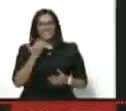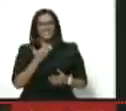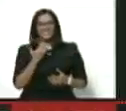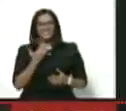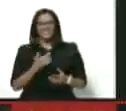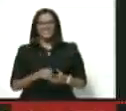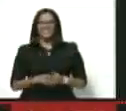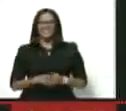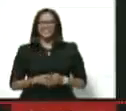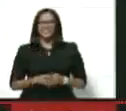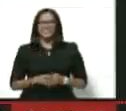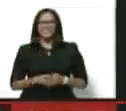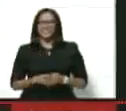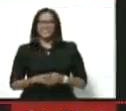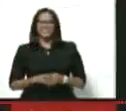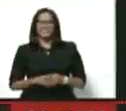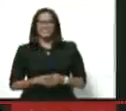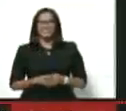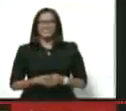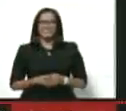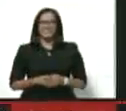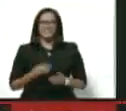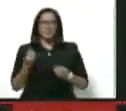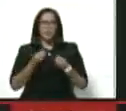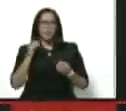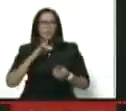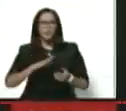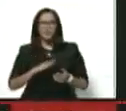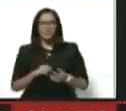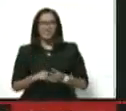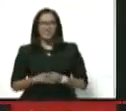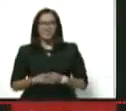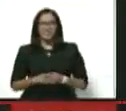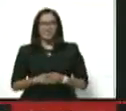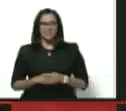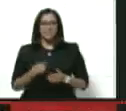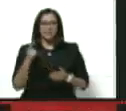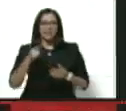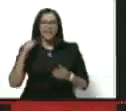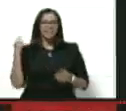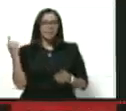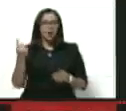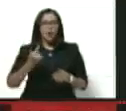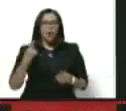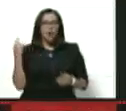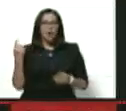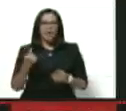Mira, Diosdado, ¿cómo están los preparativos para esta jornada